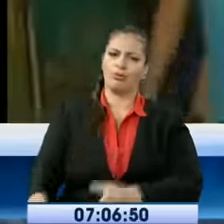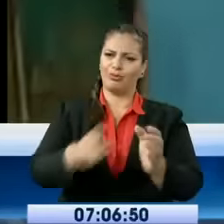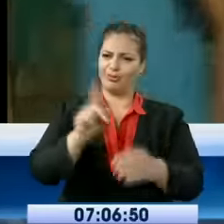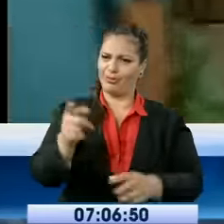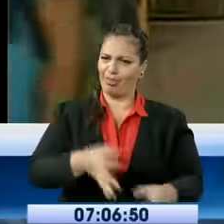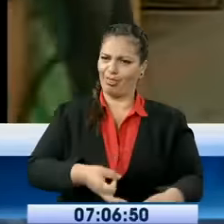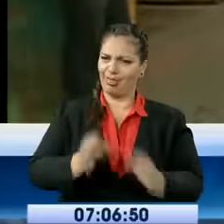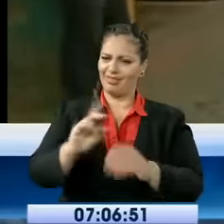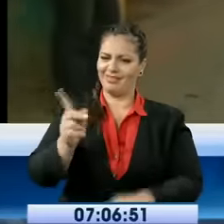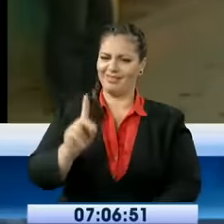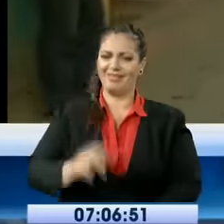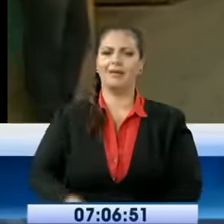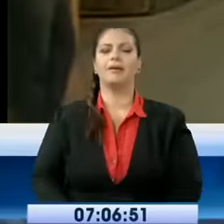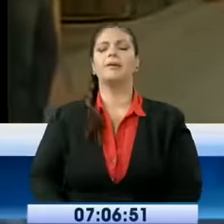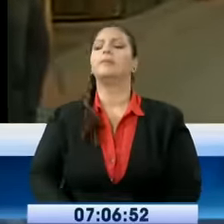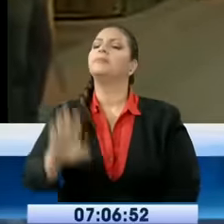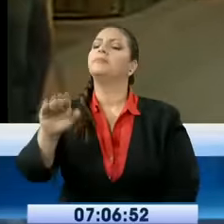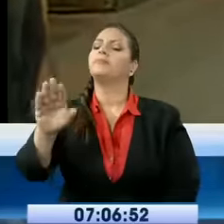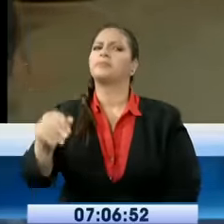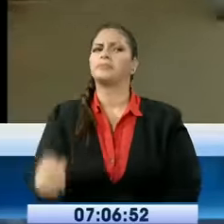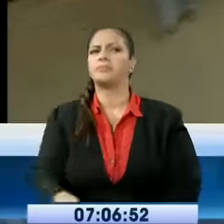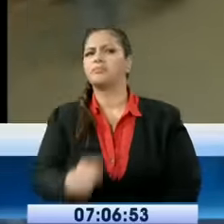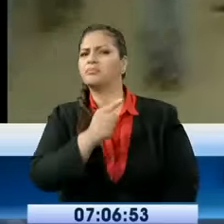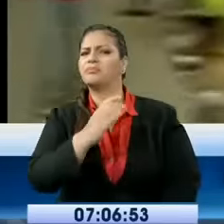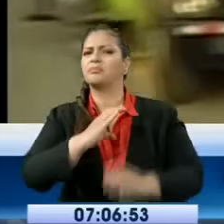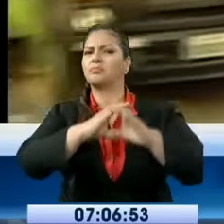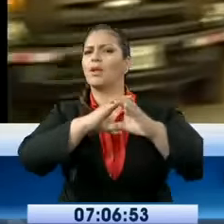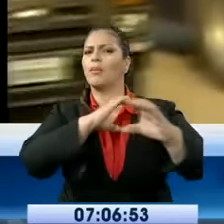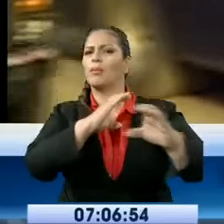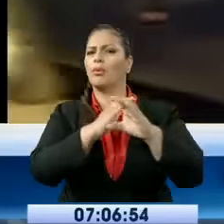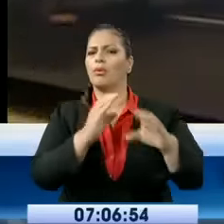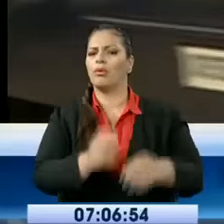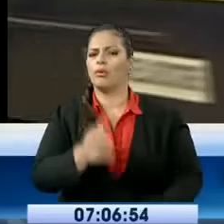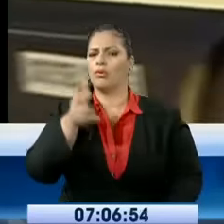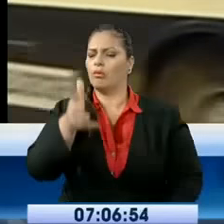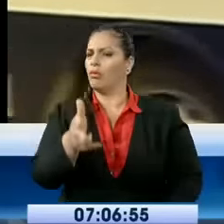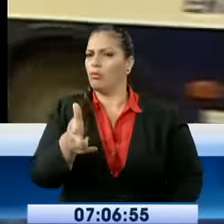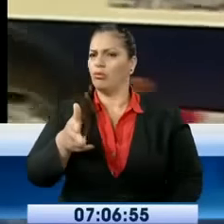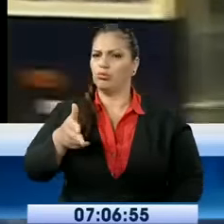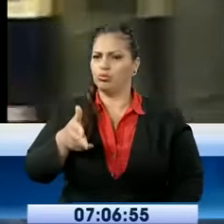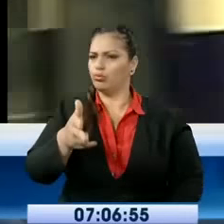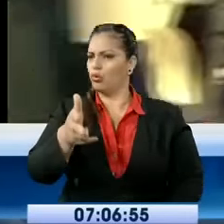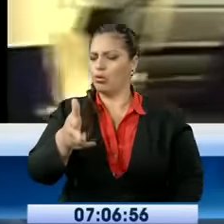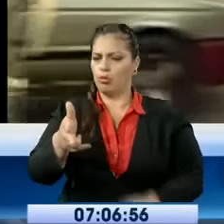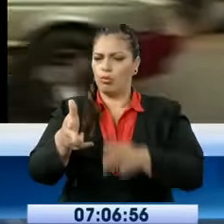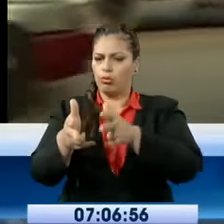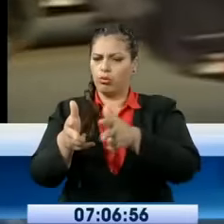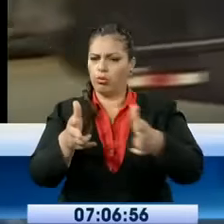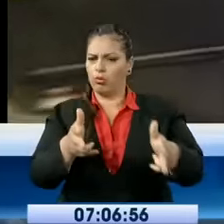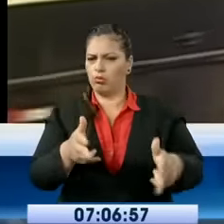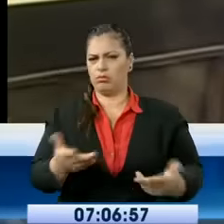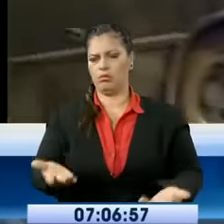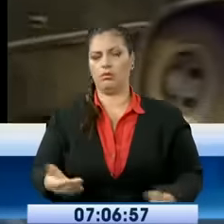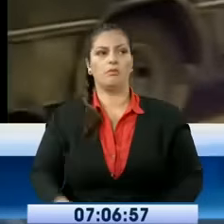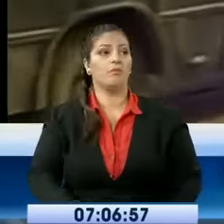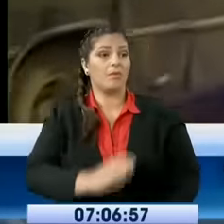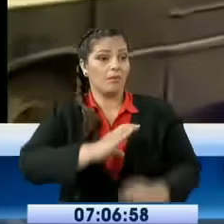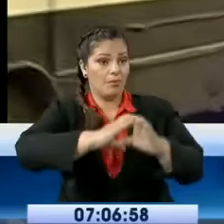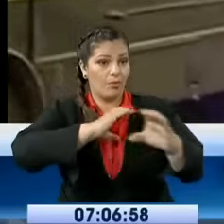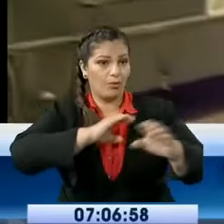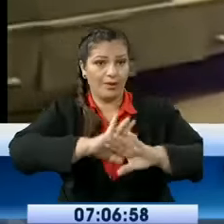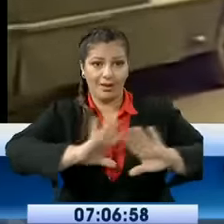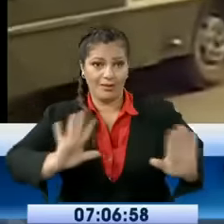¿qué sucede con los conductores de vehículos? ¿Ocupan los dos, tres carriles, van con las puertas abiertas? No solamente los colectivos, la Metrovía también hace lo mismo. La deja